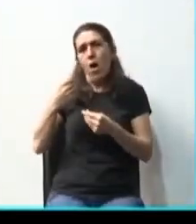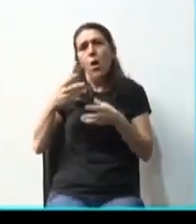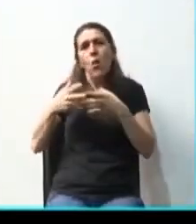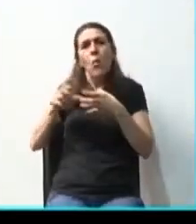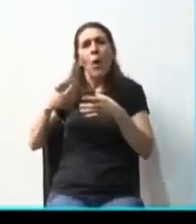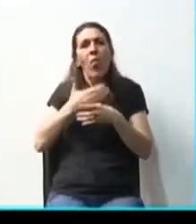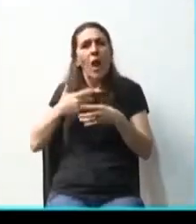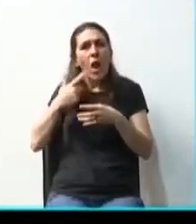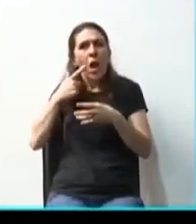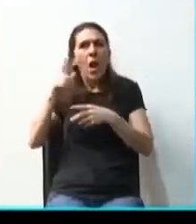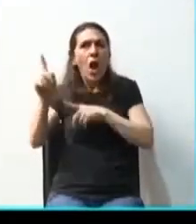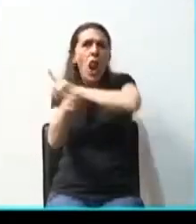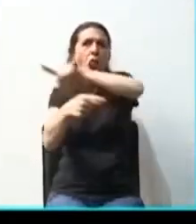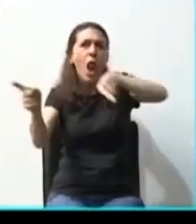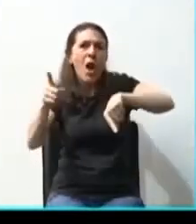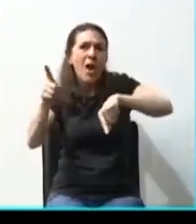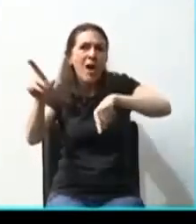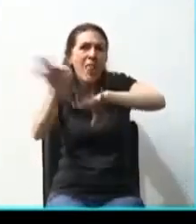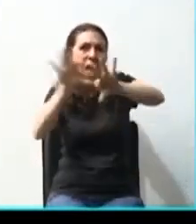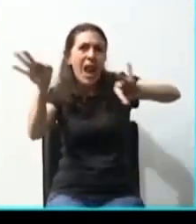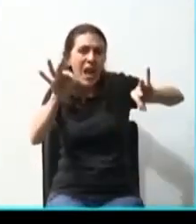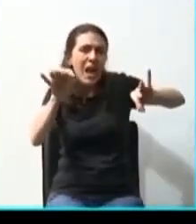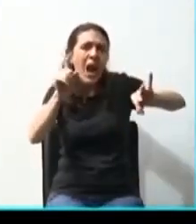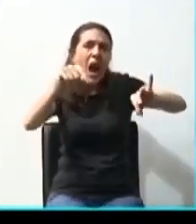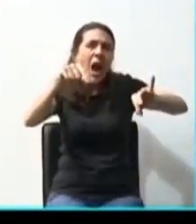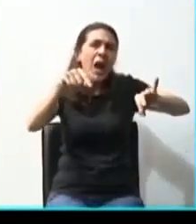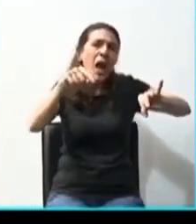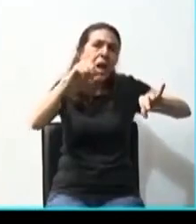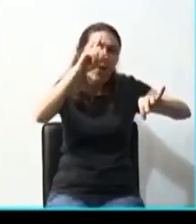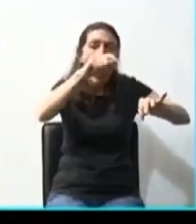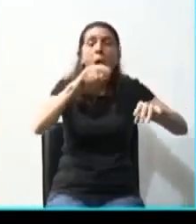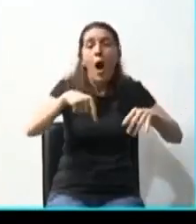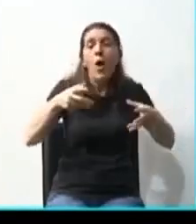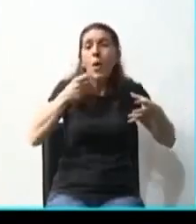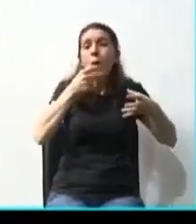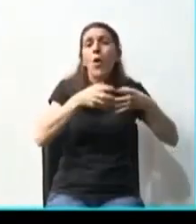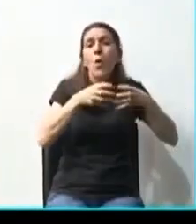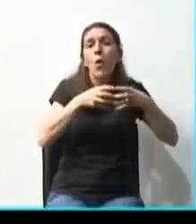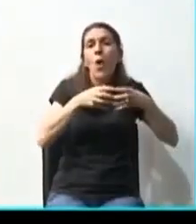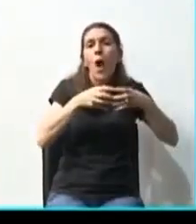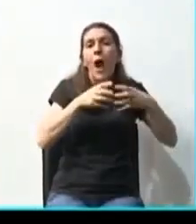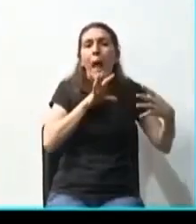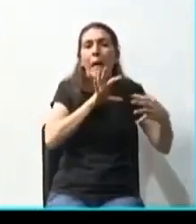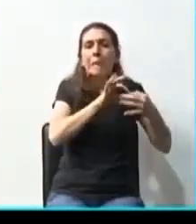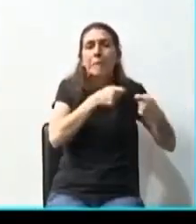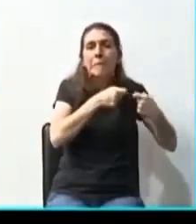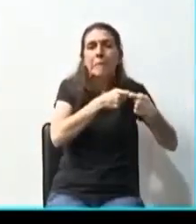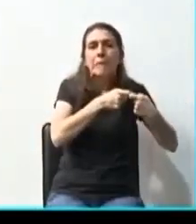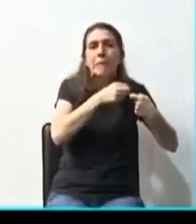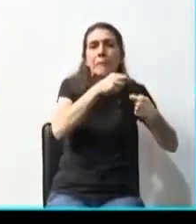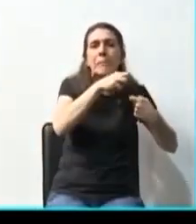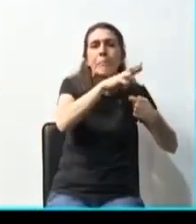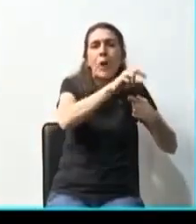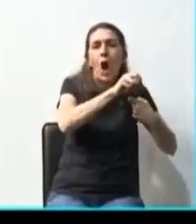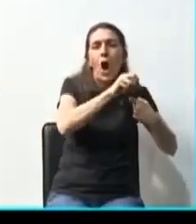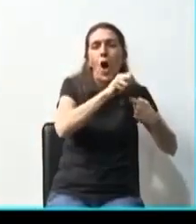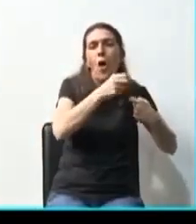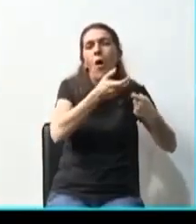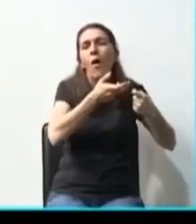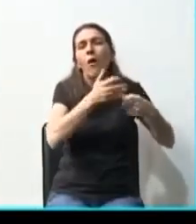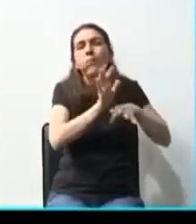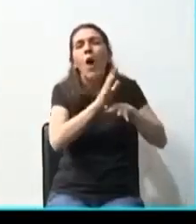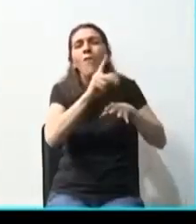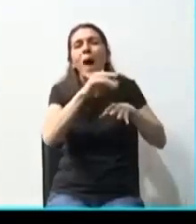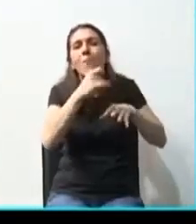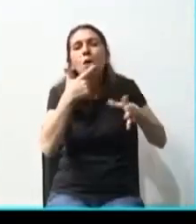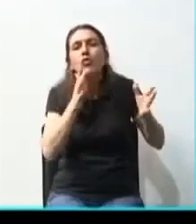parece que es el bloque que responde a Lustó, el que se ha juntado con el bloque del PRO o de Vamos Juntos, como le